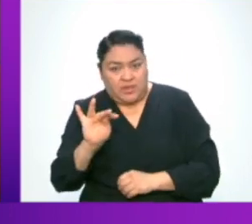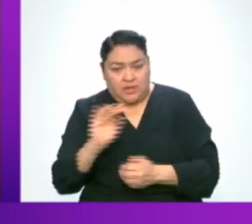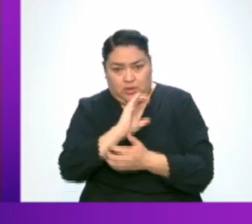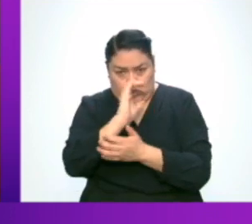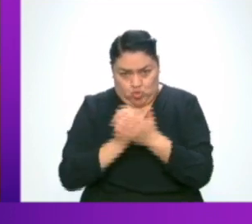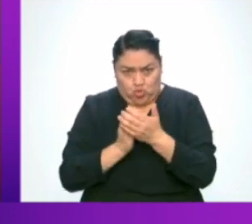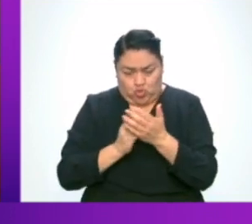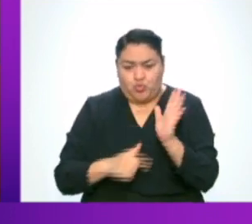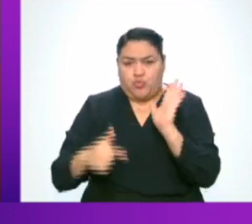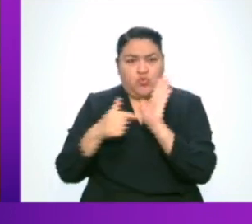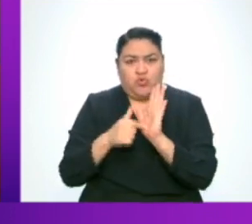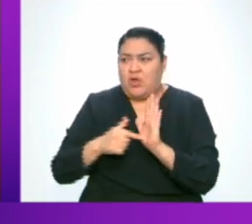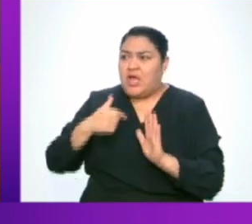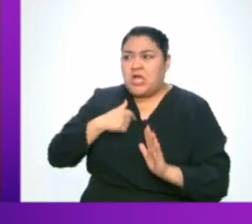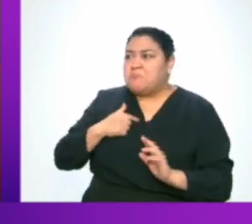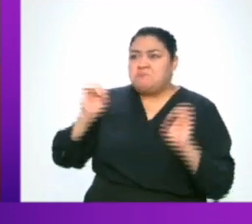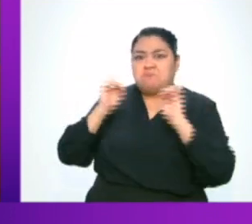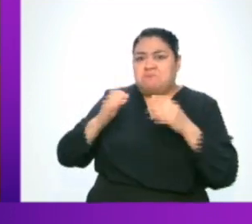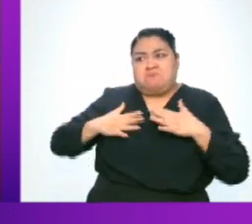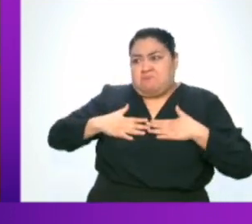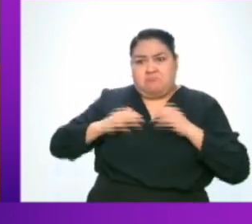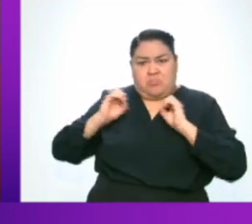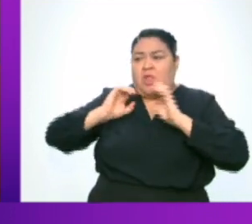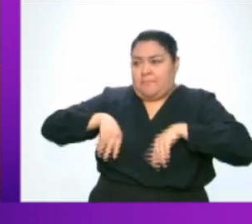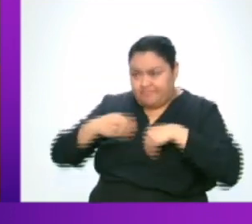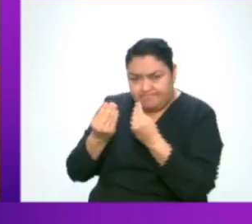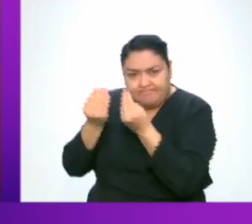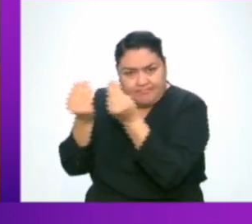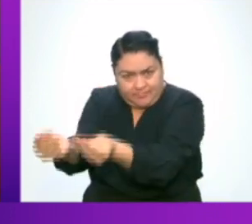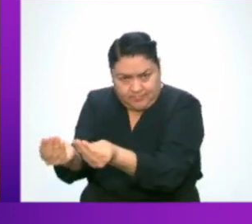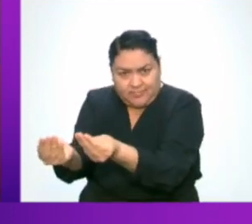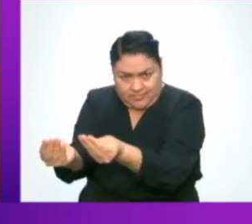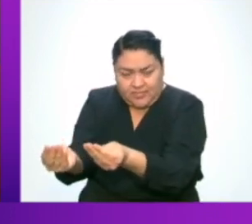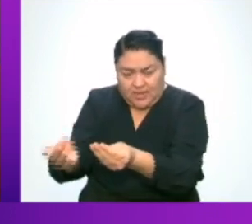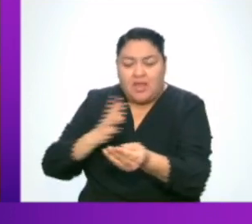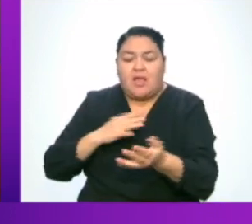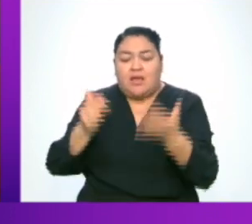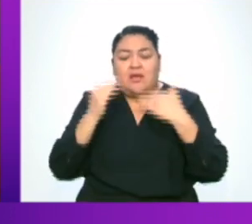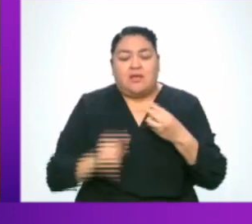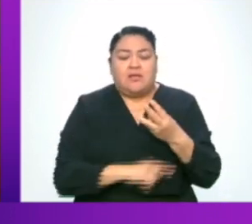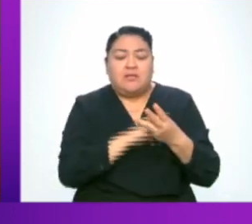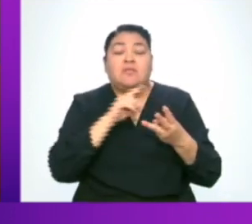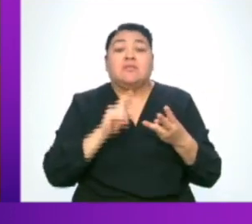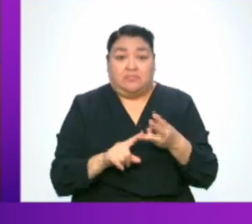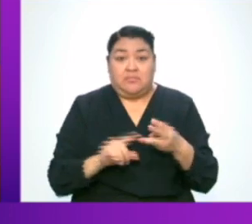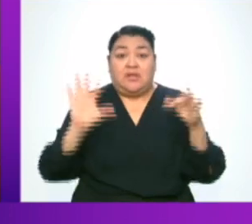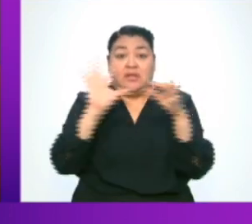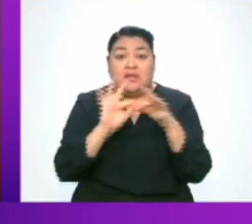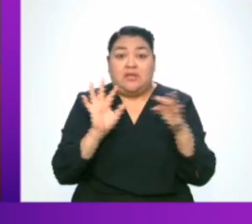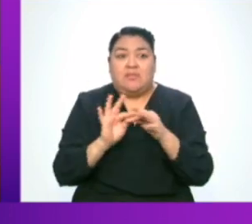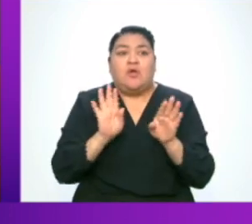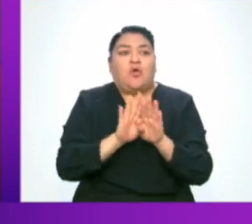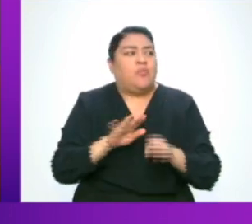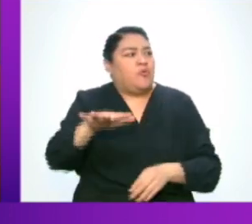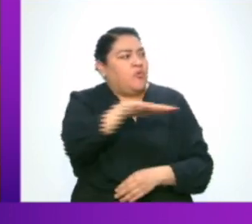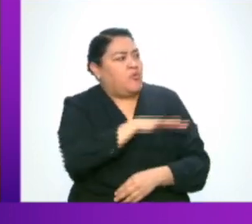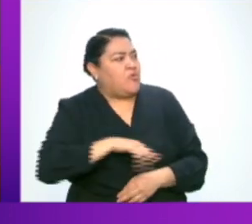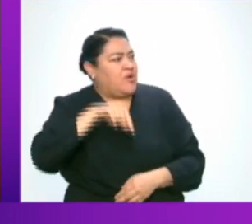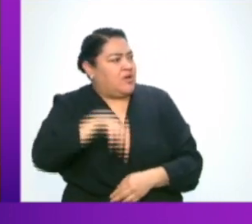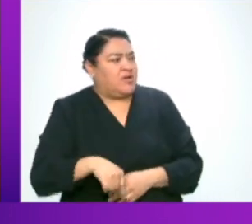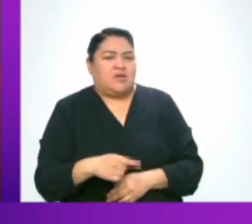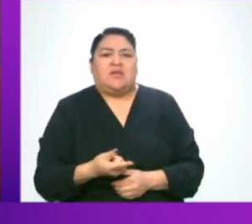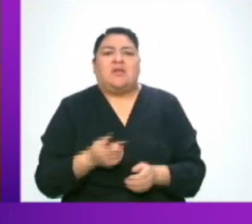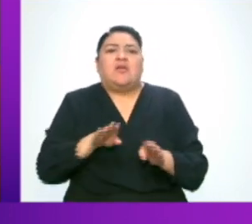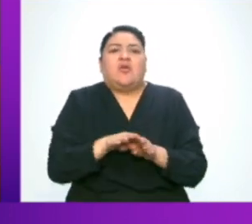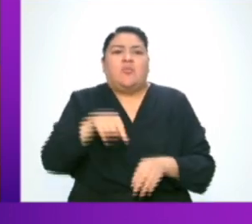este que no nos tocó eso le entregué el contrato y también nos tocó hablarles sobre el arrendamiento con opción